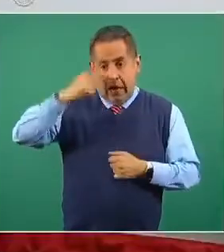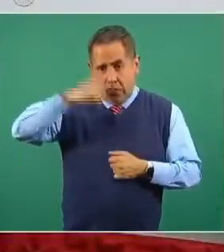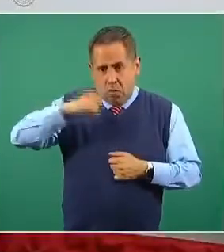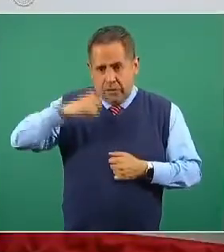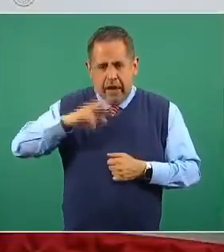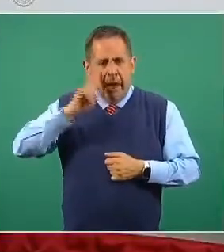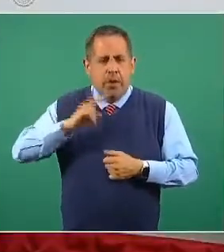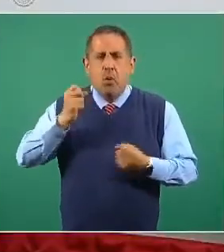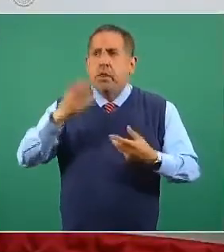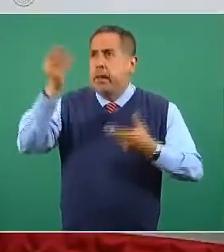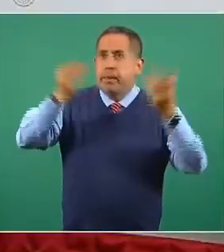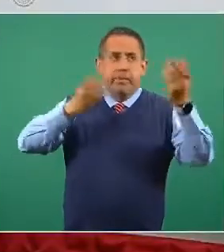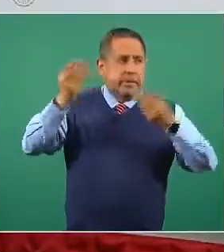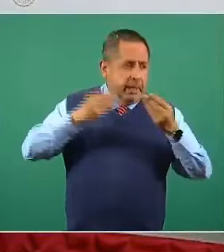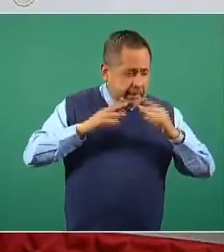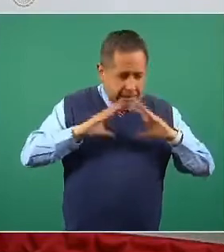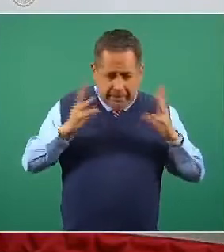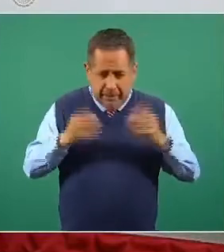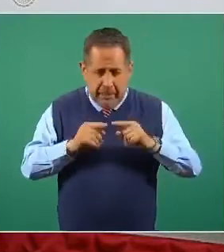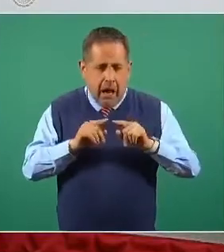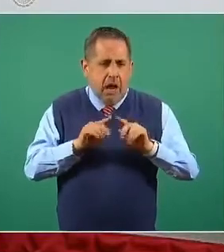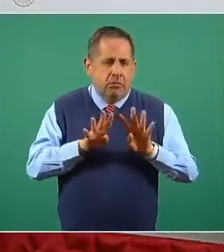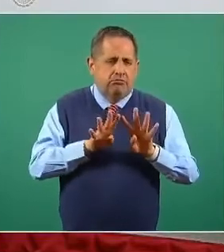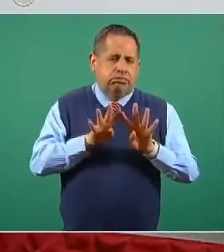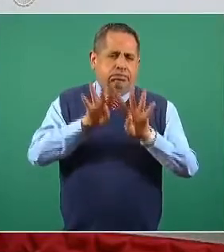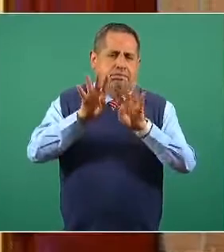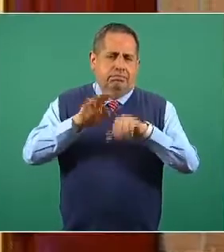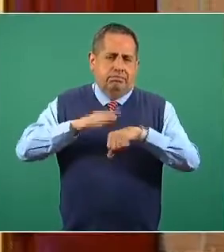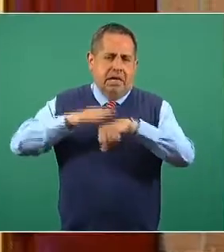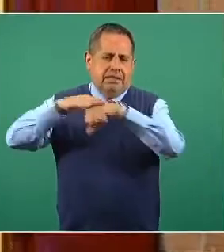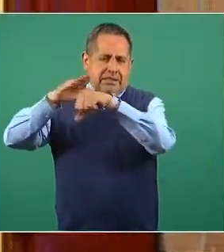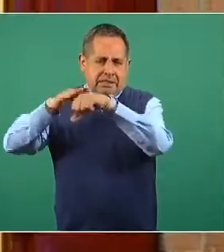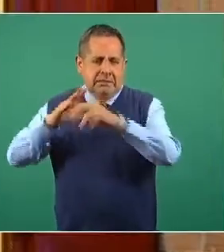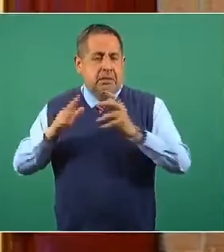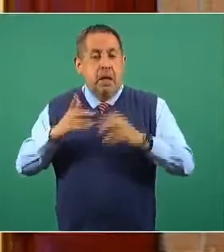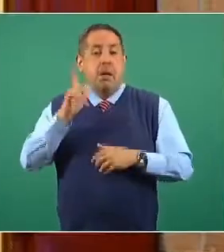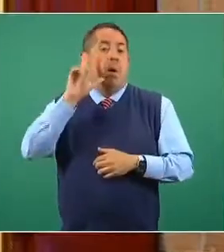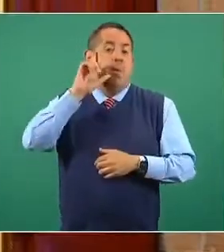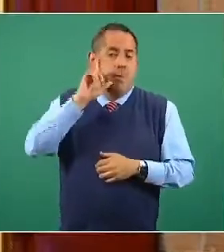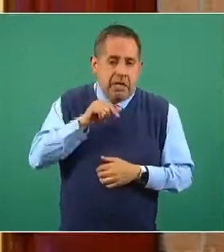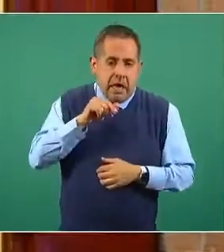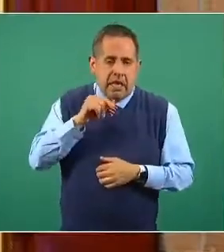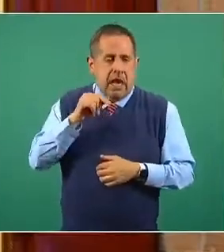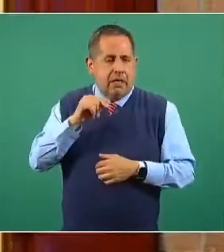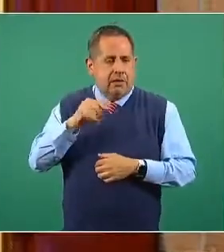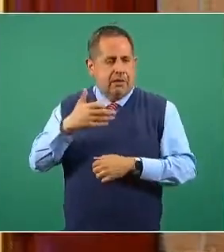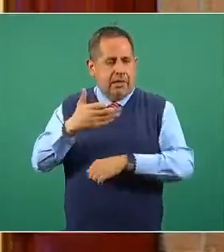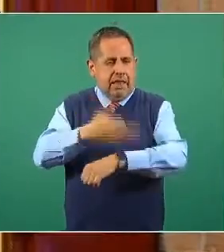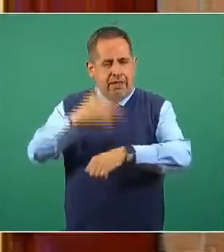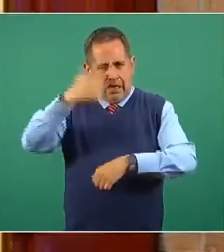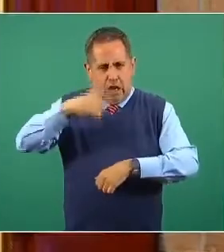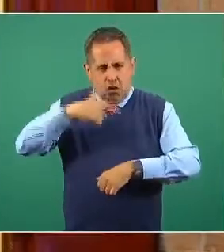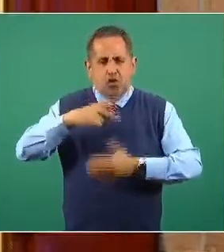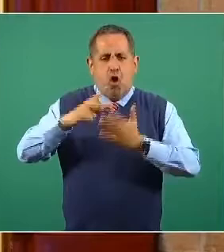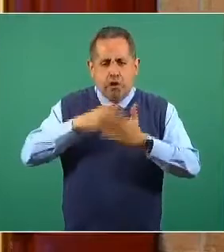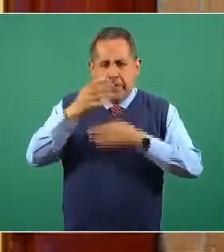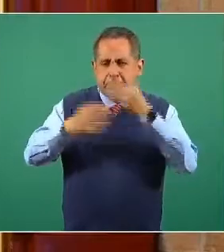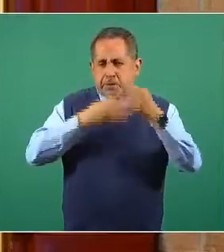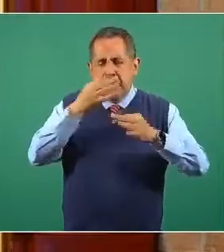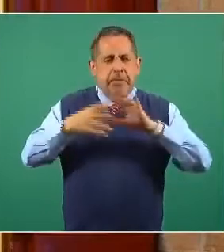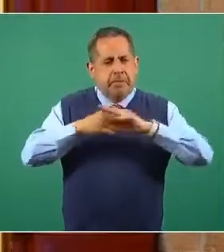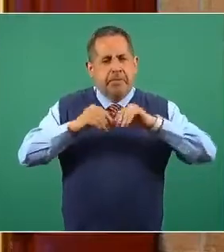ya la vacunación, estos números se incrementarán, pero mañana en la conferencia de la noche podremos